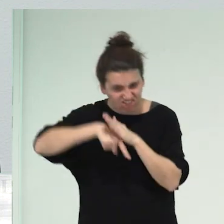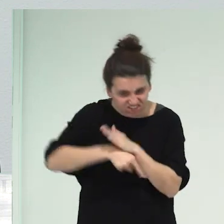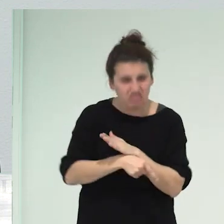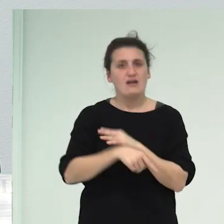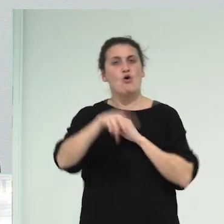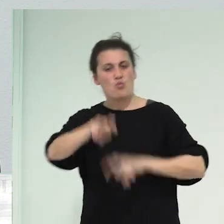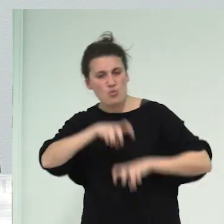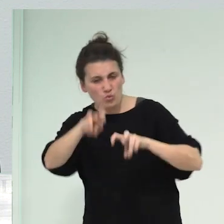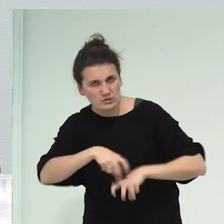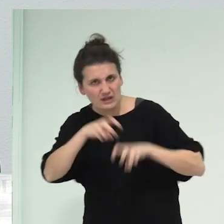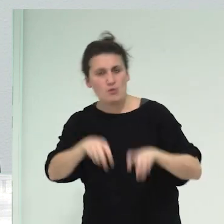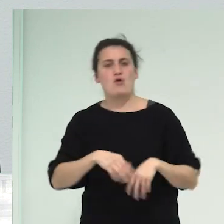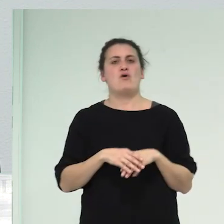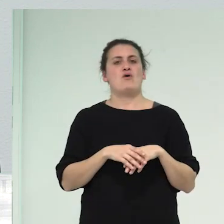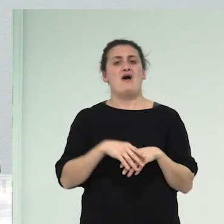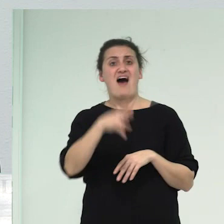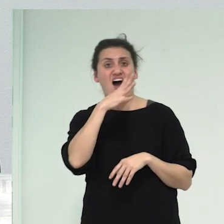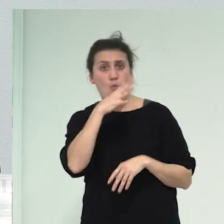transgénicos, privatización del agua.